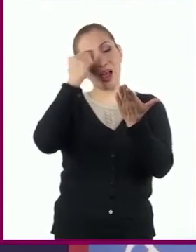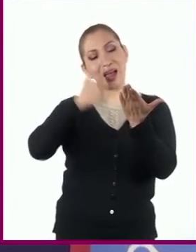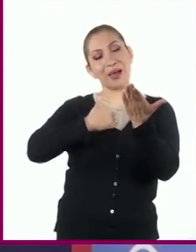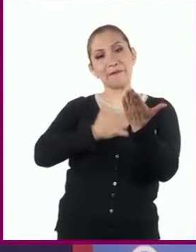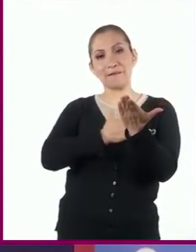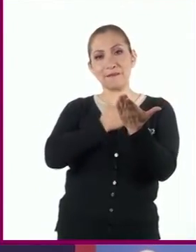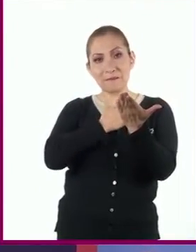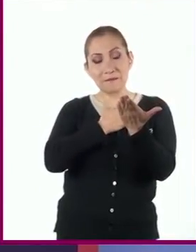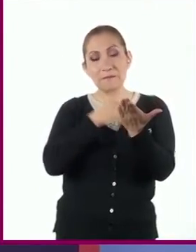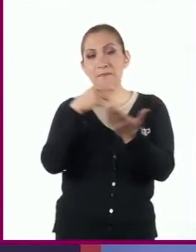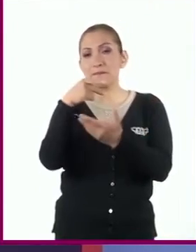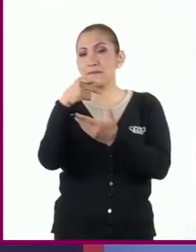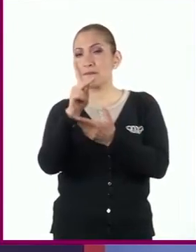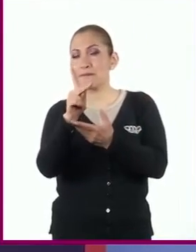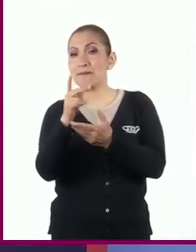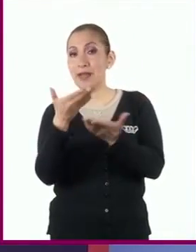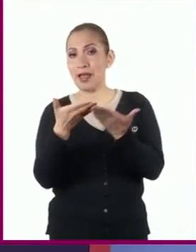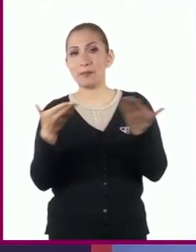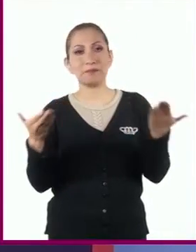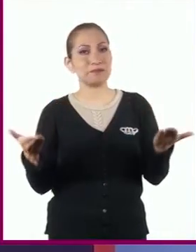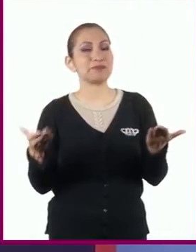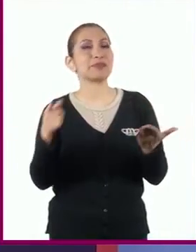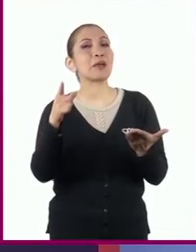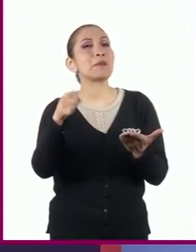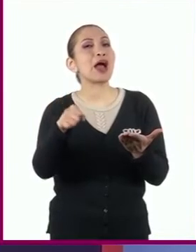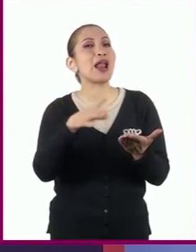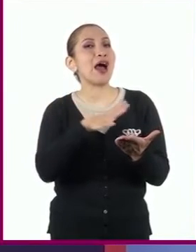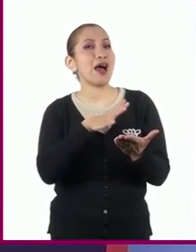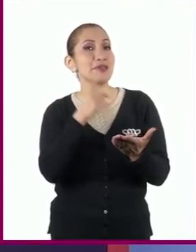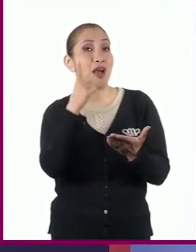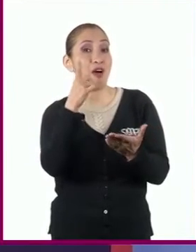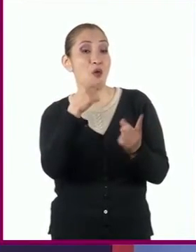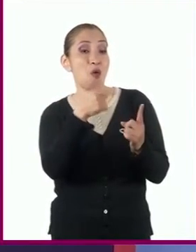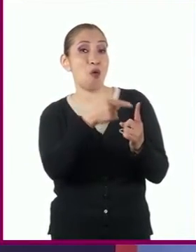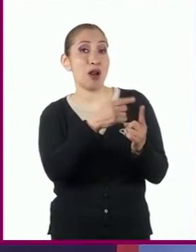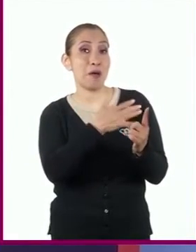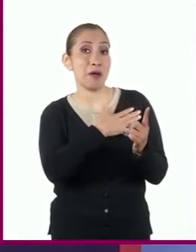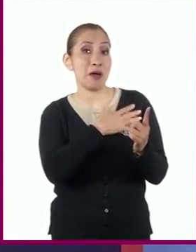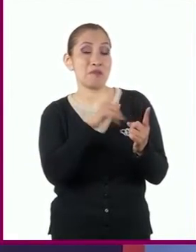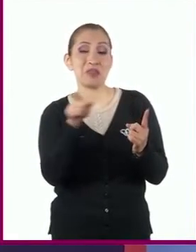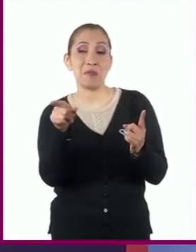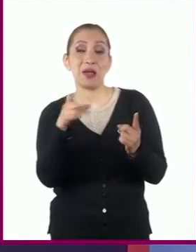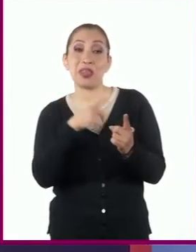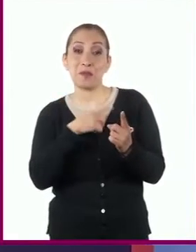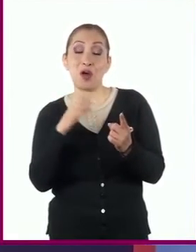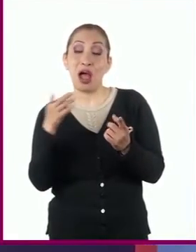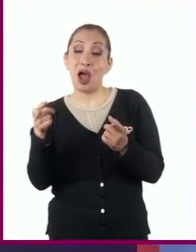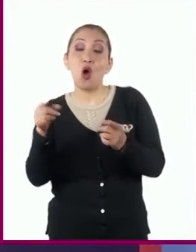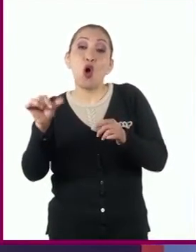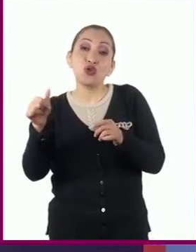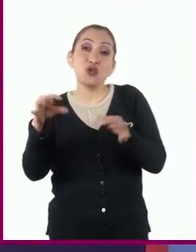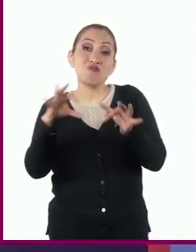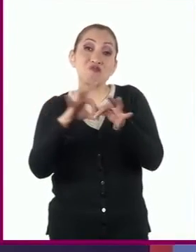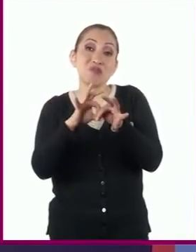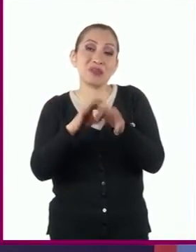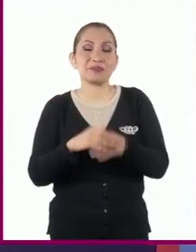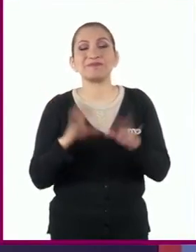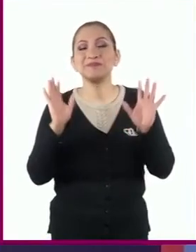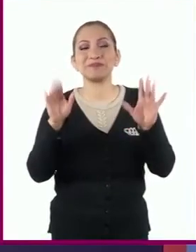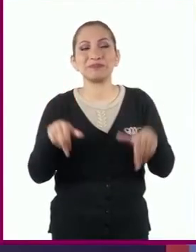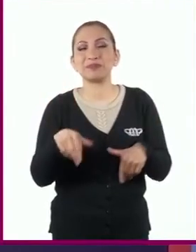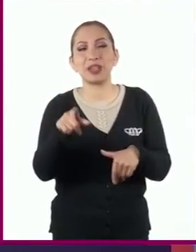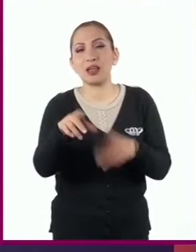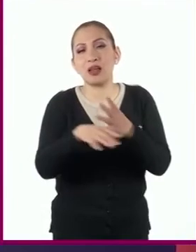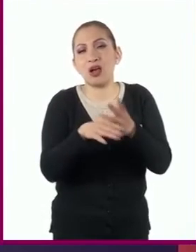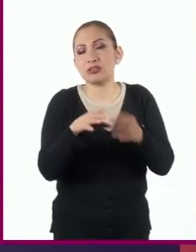sentimientos. Sin embargo, en este caso, para que exista uno, primero debió existir el otro. En fin,